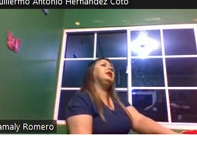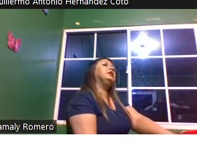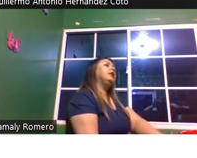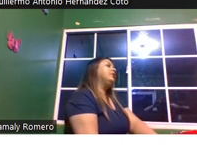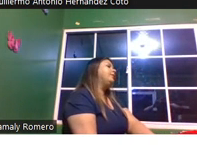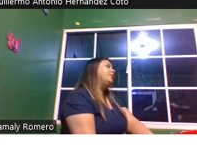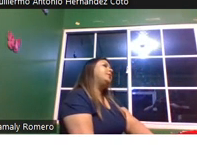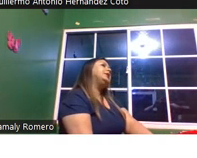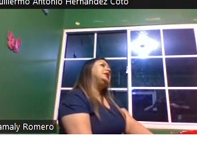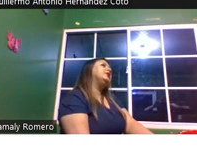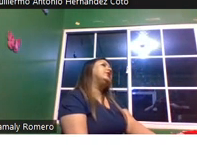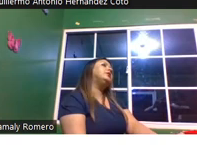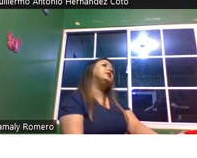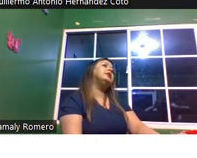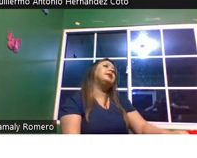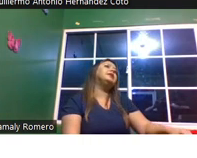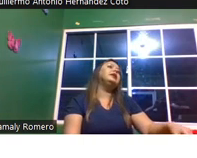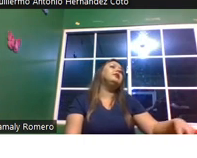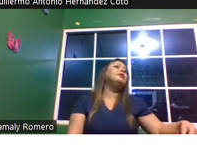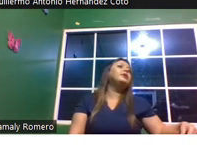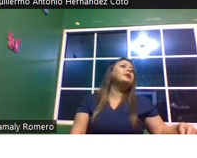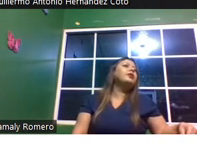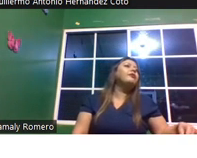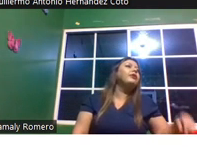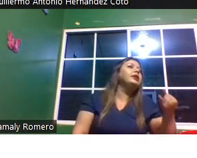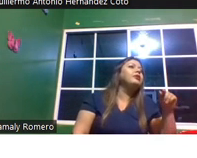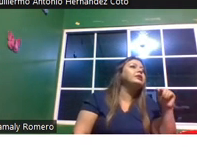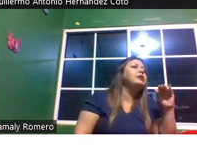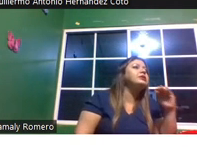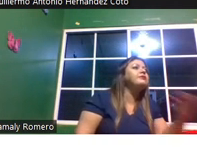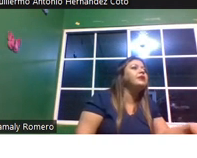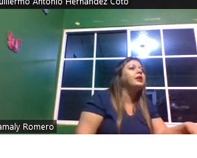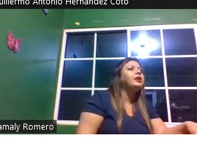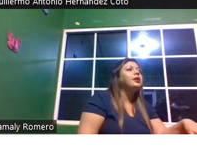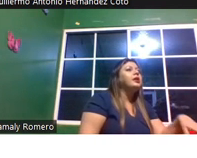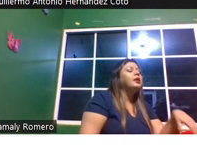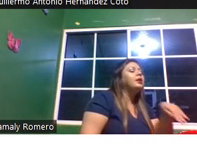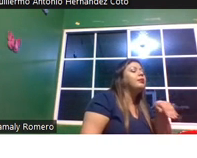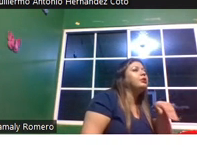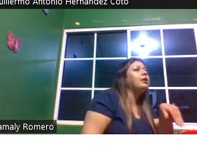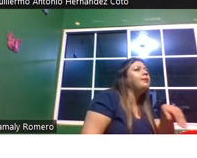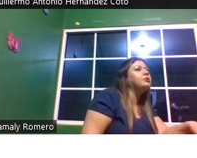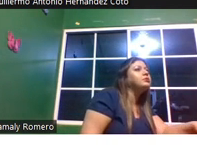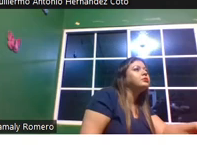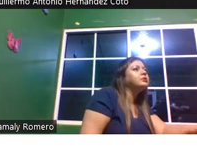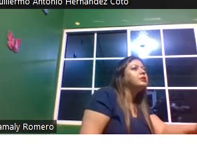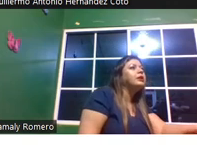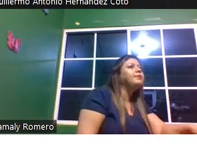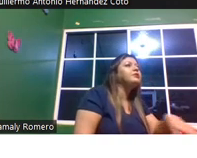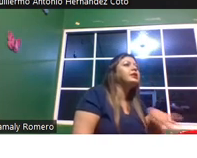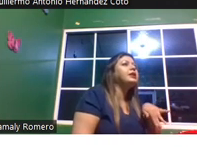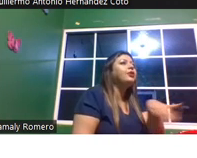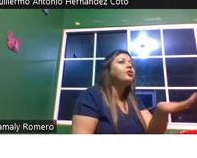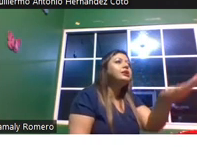del conocimiento de marketing, es decir, medir el conocimiento de lo que se está haciendo como empresa en las campañas y todo esto. ¿Cómo